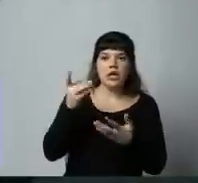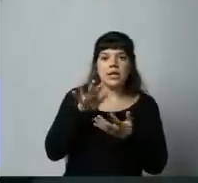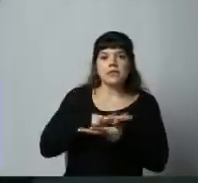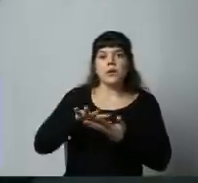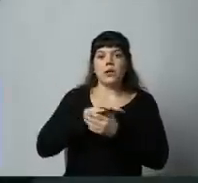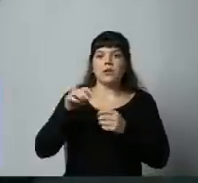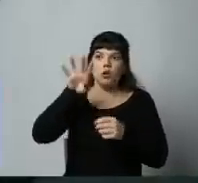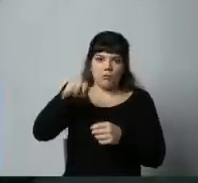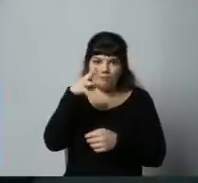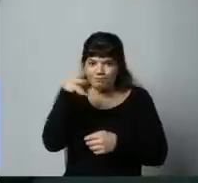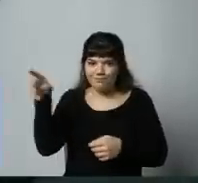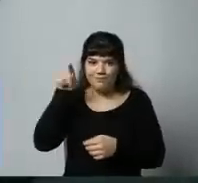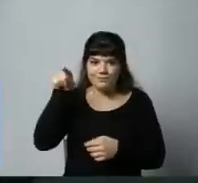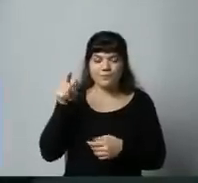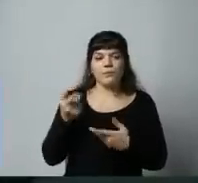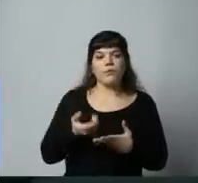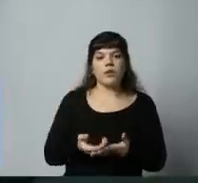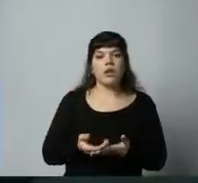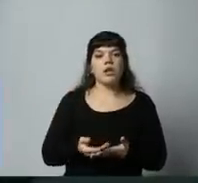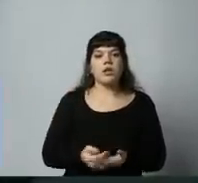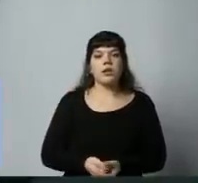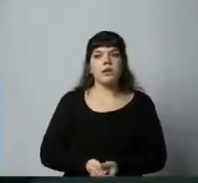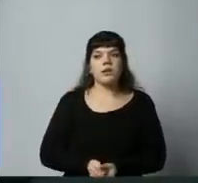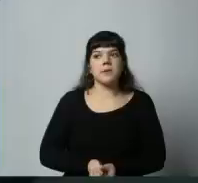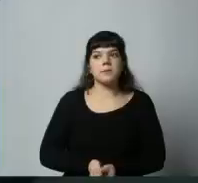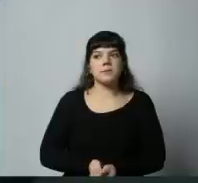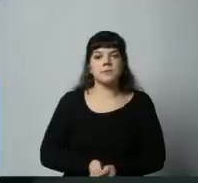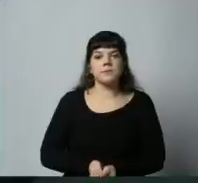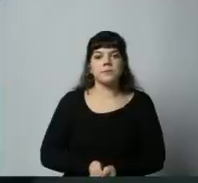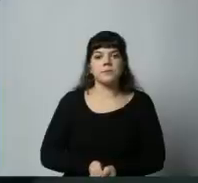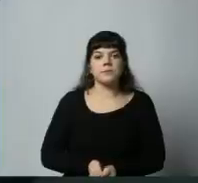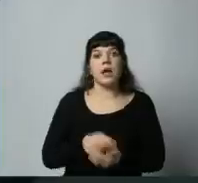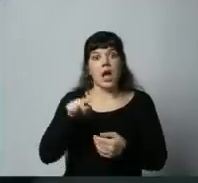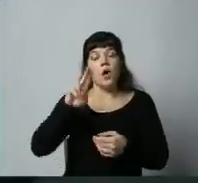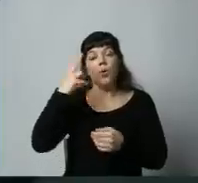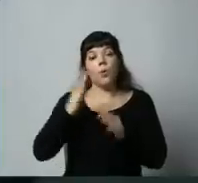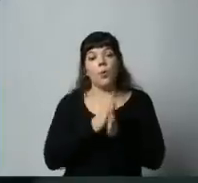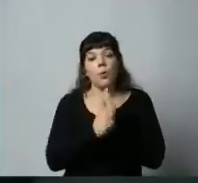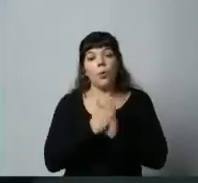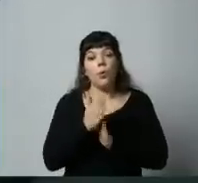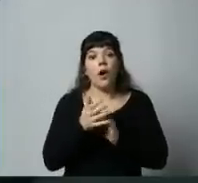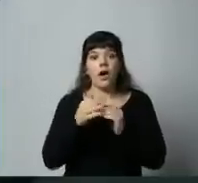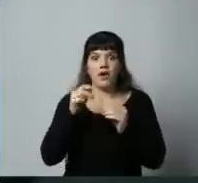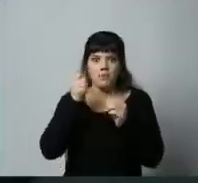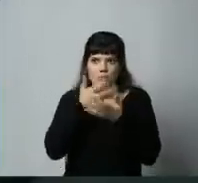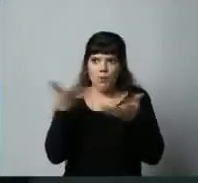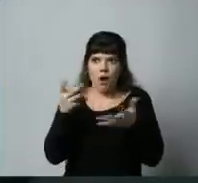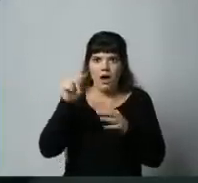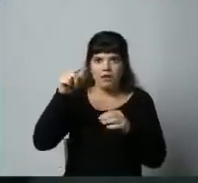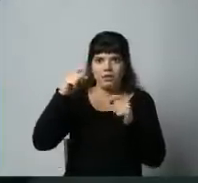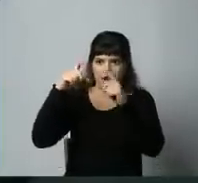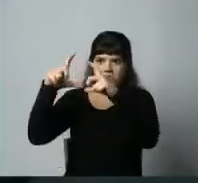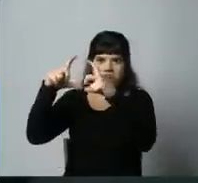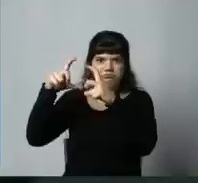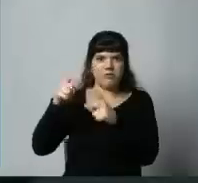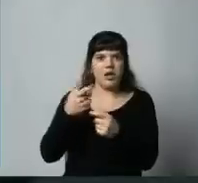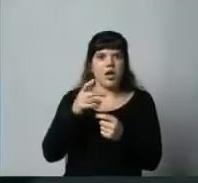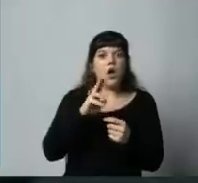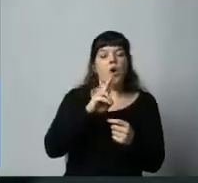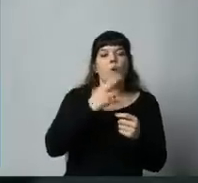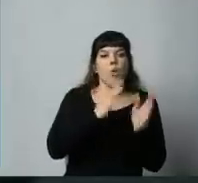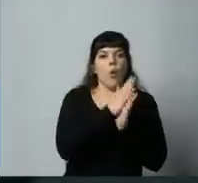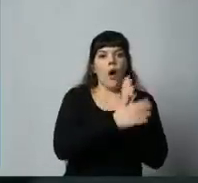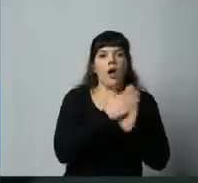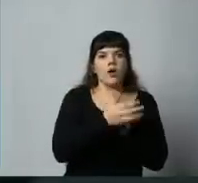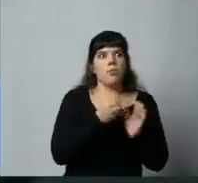tabla que la la puse ilustrativo es que Uruguay aparece destacado por la cepal como uno de los países